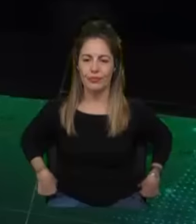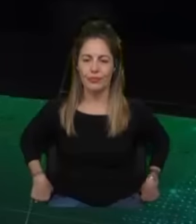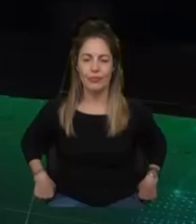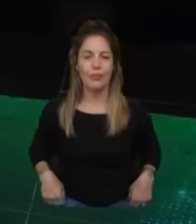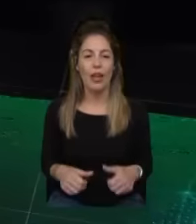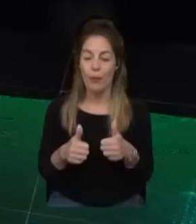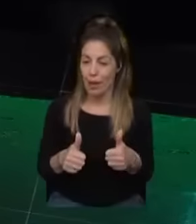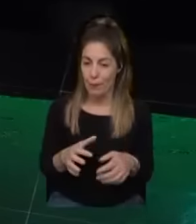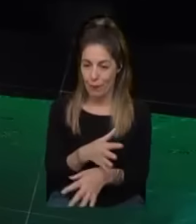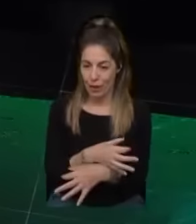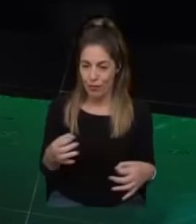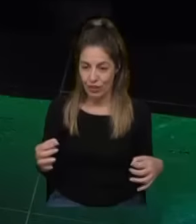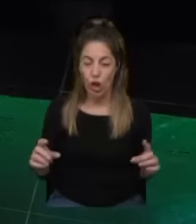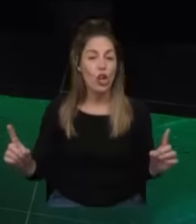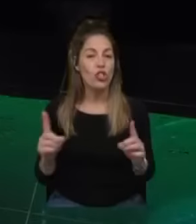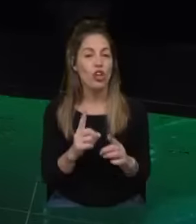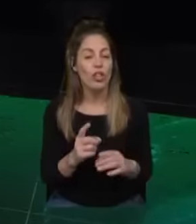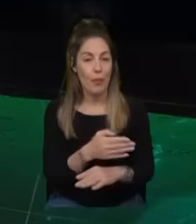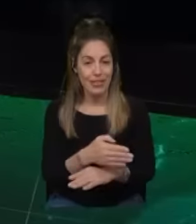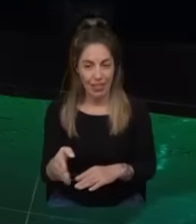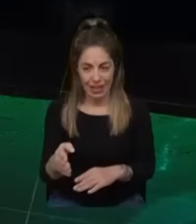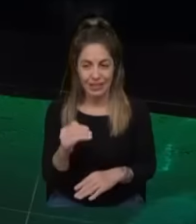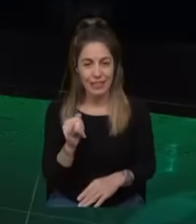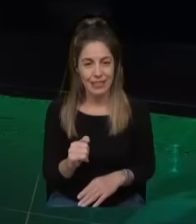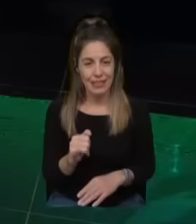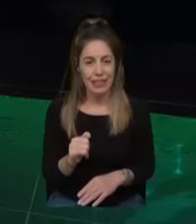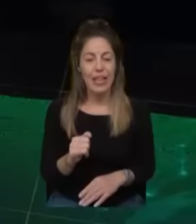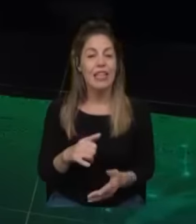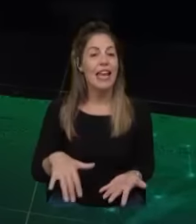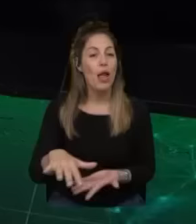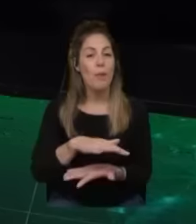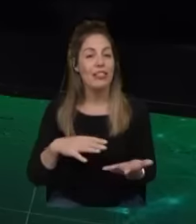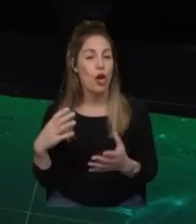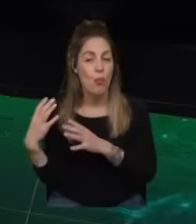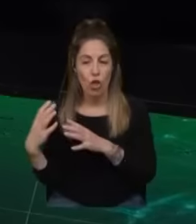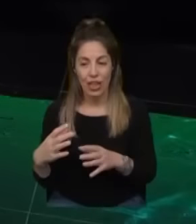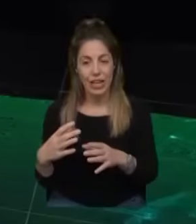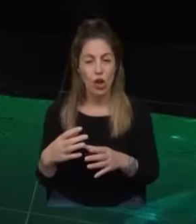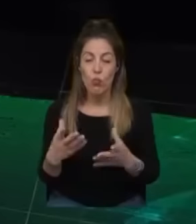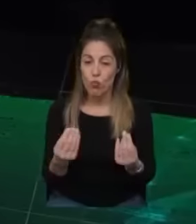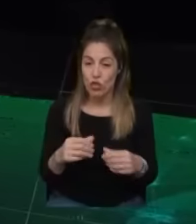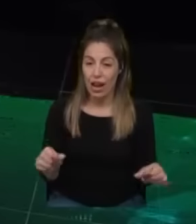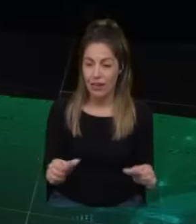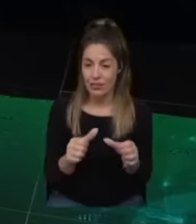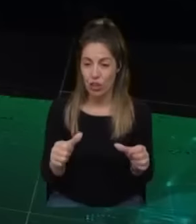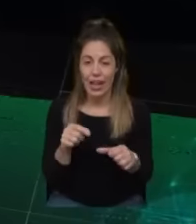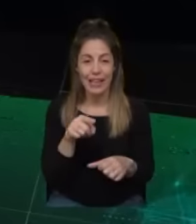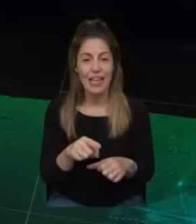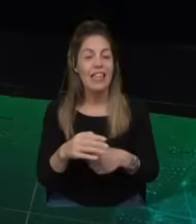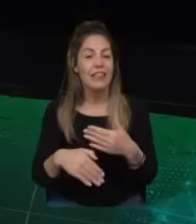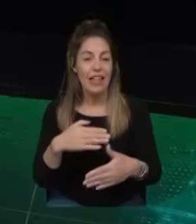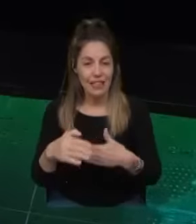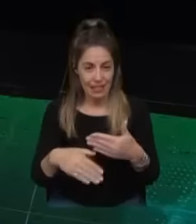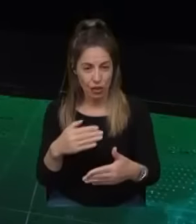perfecto. Abril, nos reencontramos en un ratito nada más entonces allí desde el espacio modelo, un espacio que está bastante movidito a esta hora porque se está